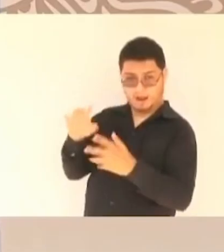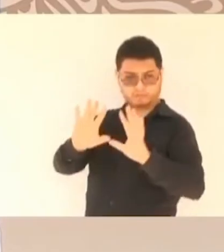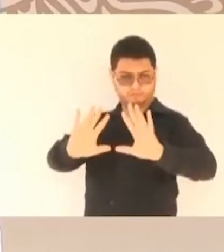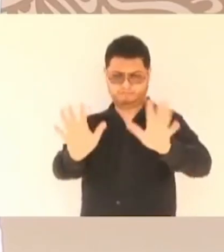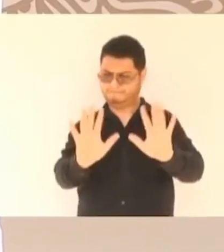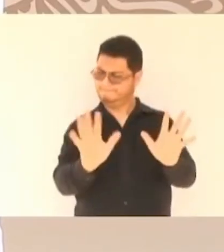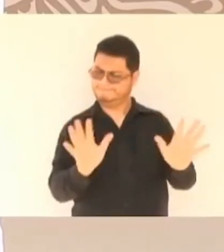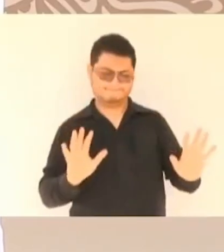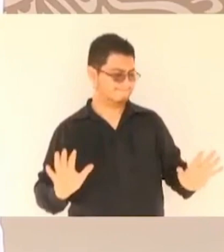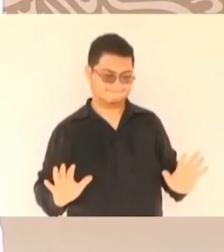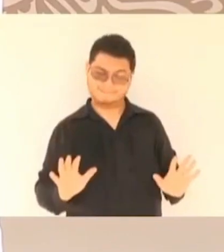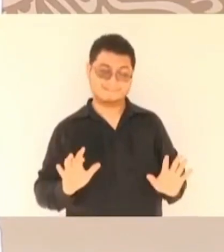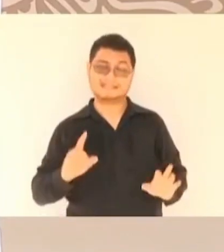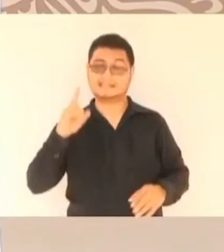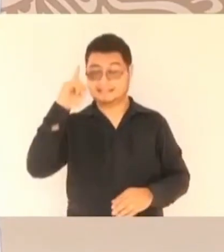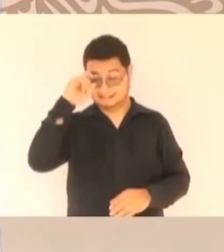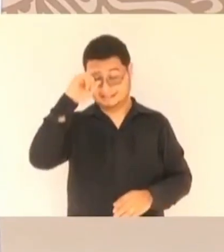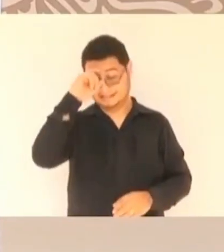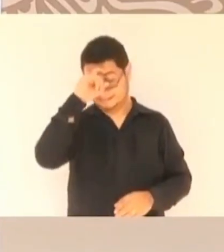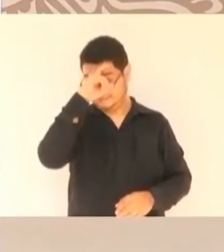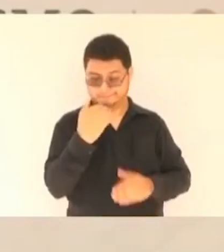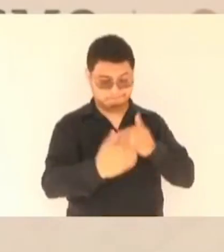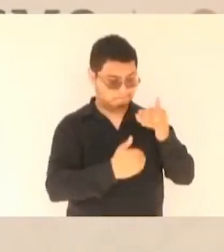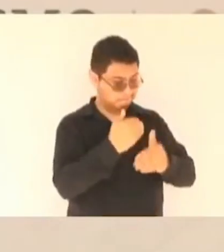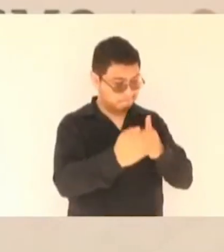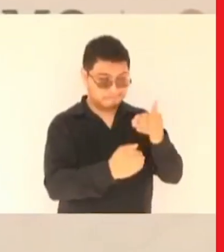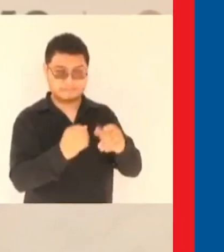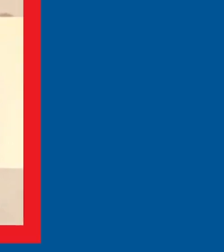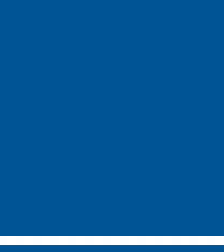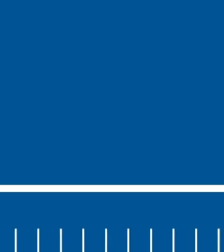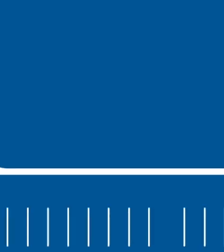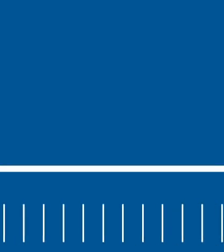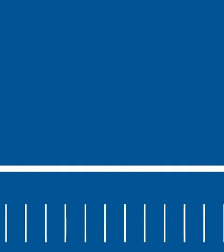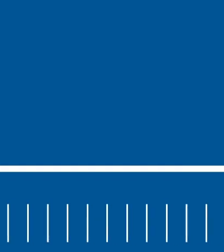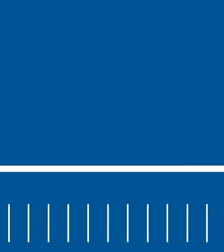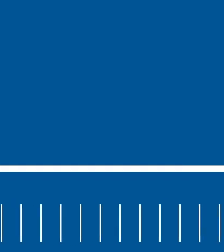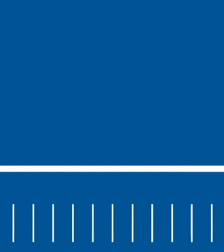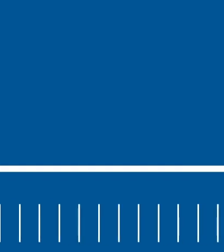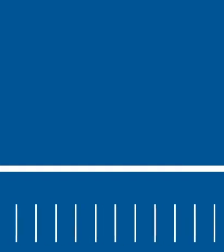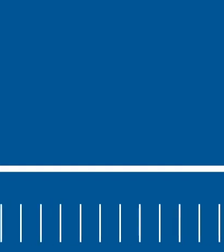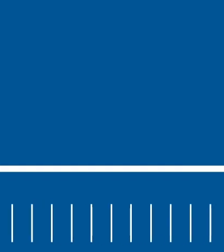futuro. Ha sido terrible enfrentar esta pandemia, pero vamos saliendo.